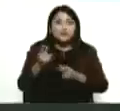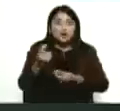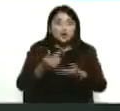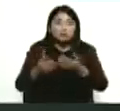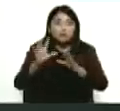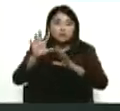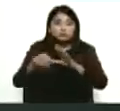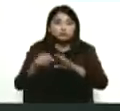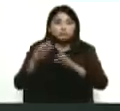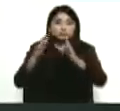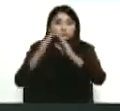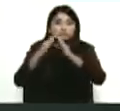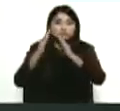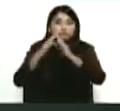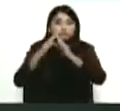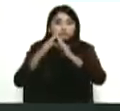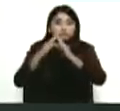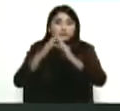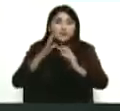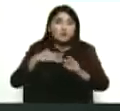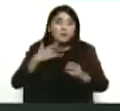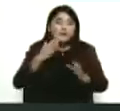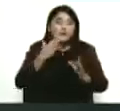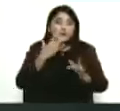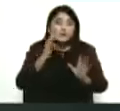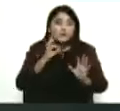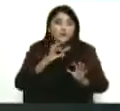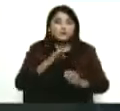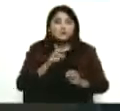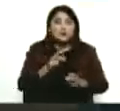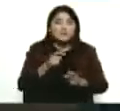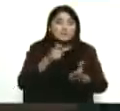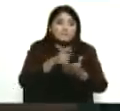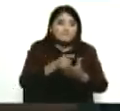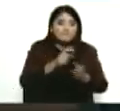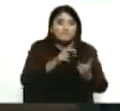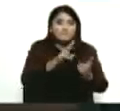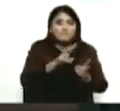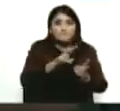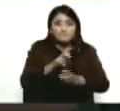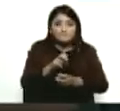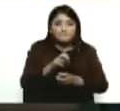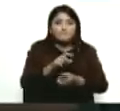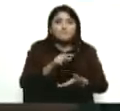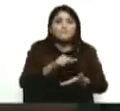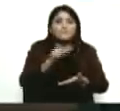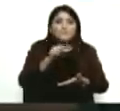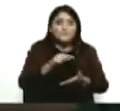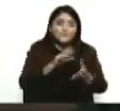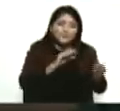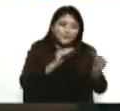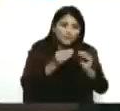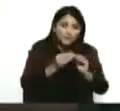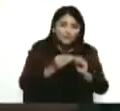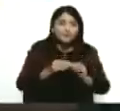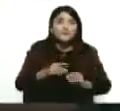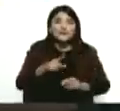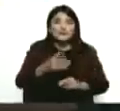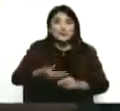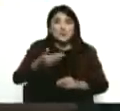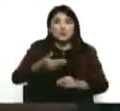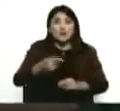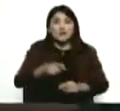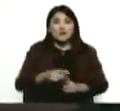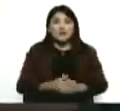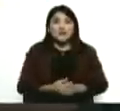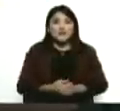excepción de cancelar los impuestos a la actividad económica. Así que es muy importante